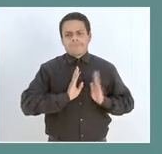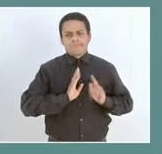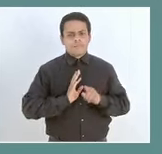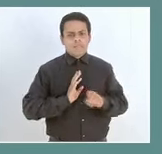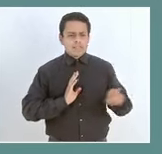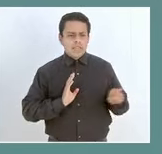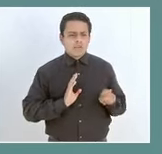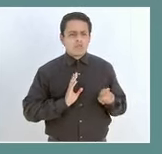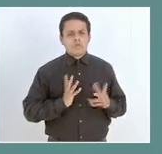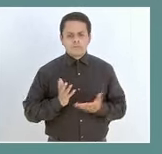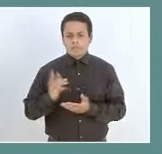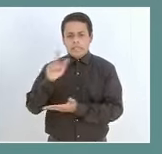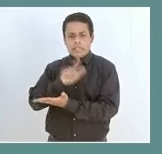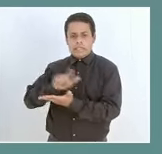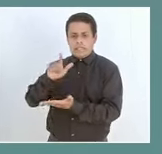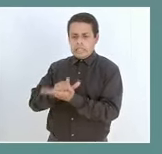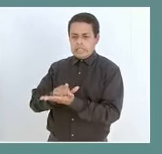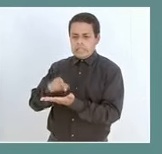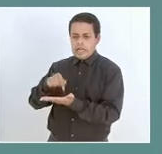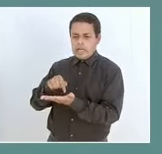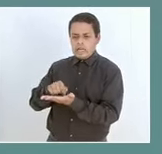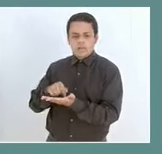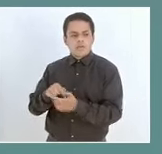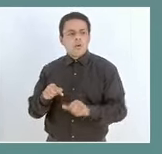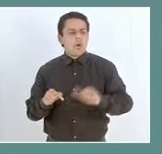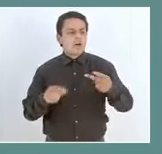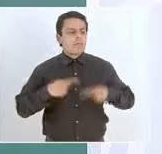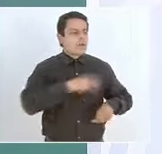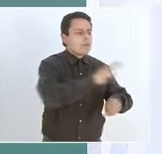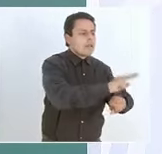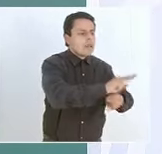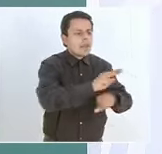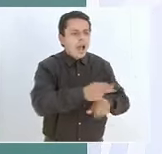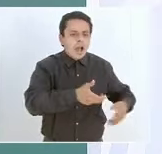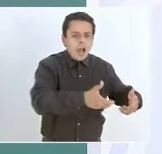labores de seguridad pública.